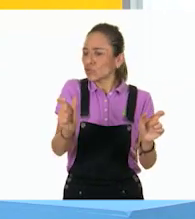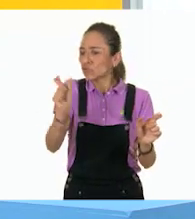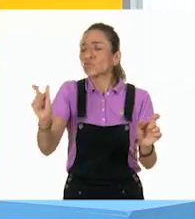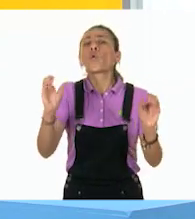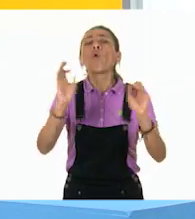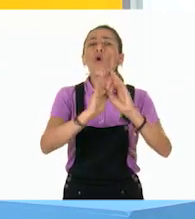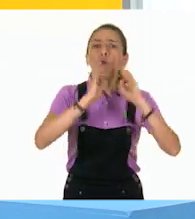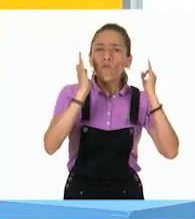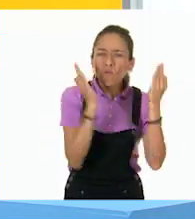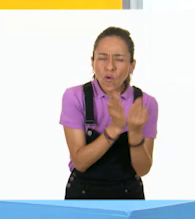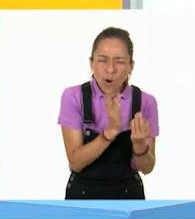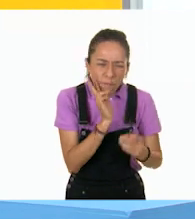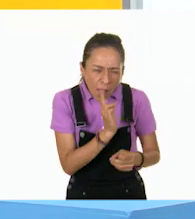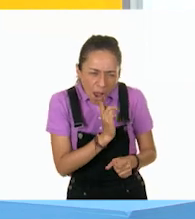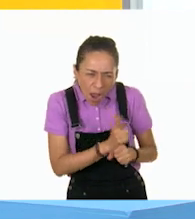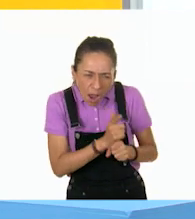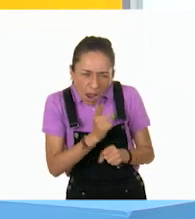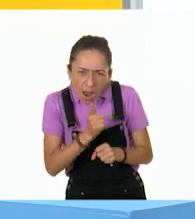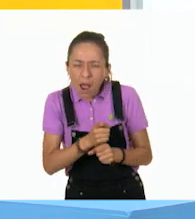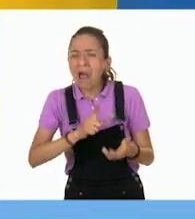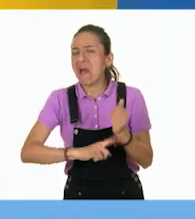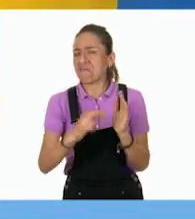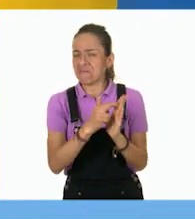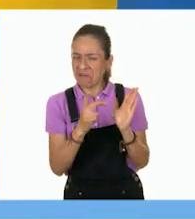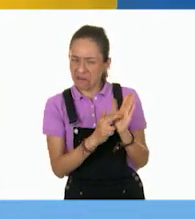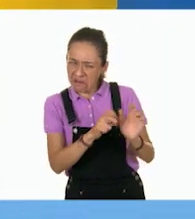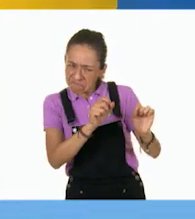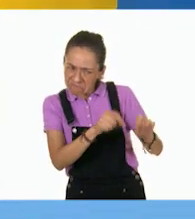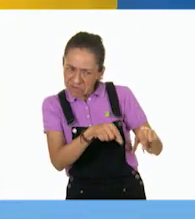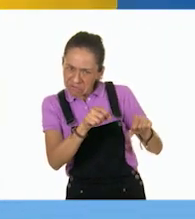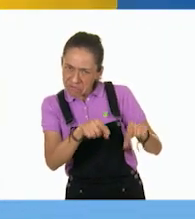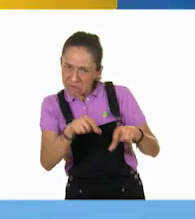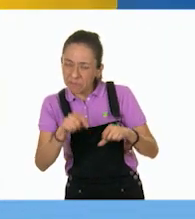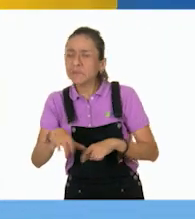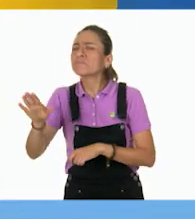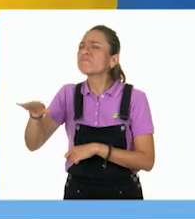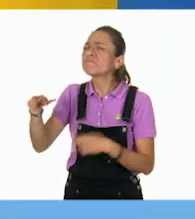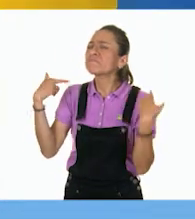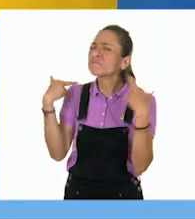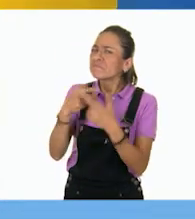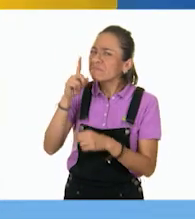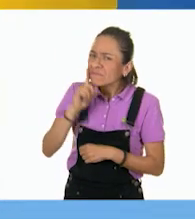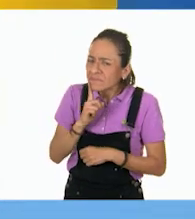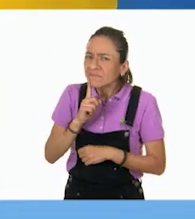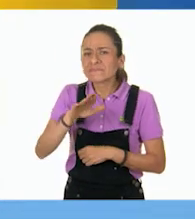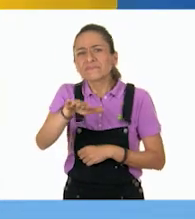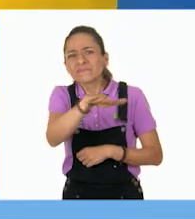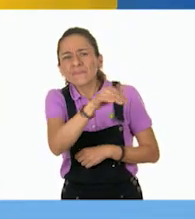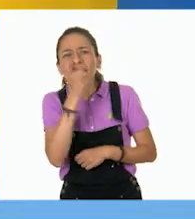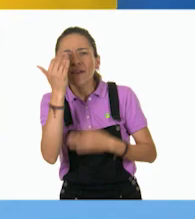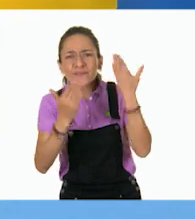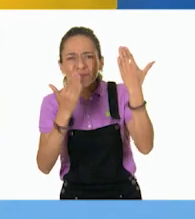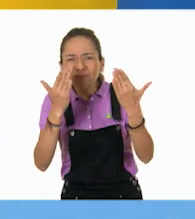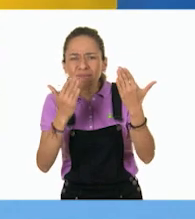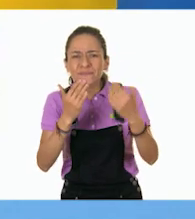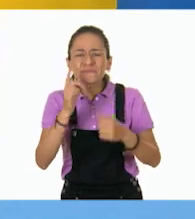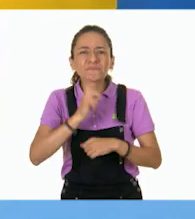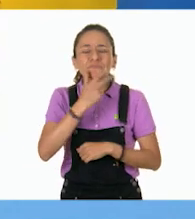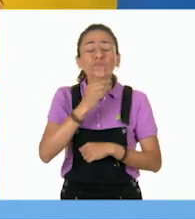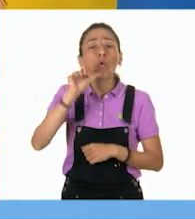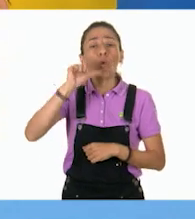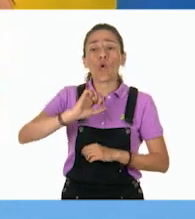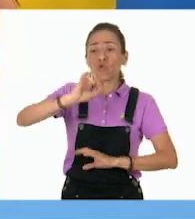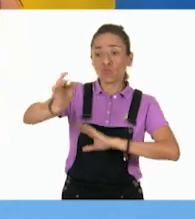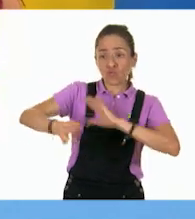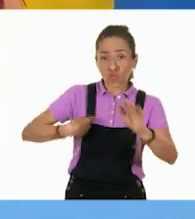de comportamiento. Maestra, alumnas y alumnos, hoy recibimos correspondencia y les comento que un compañero